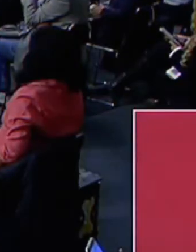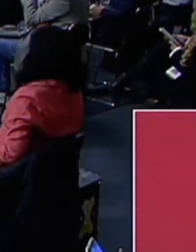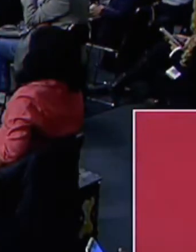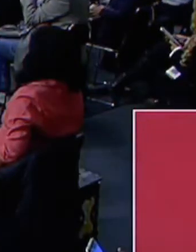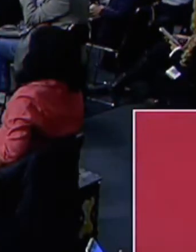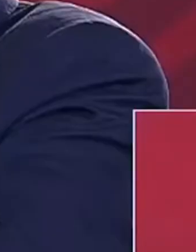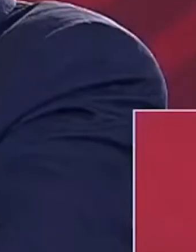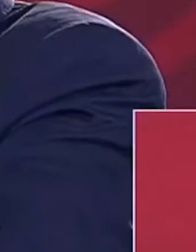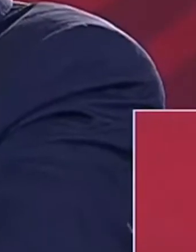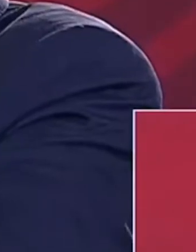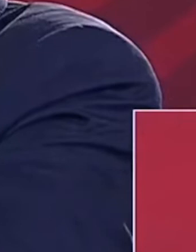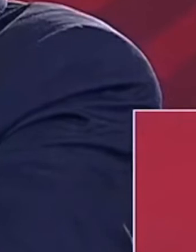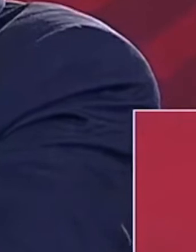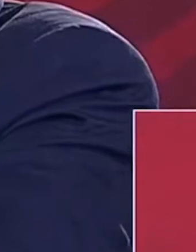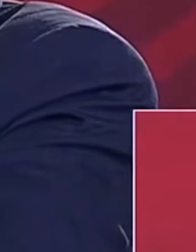No hay